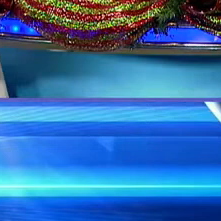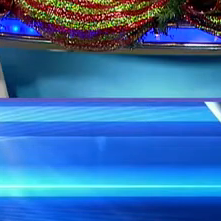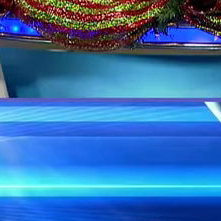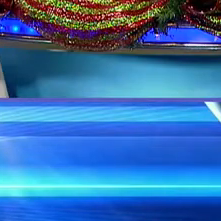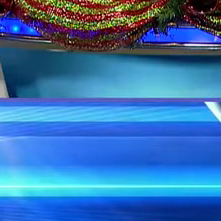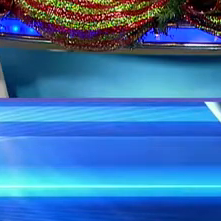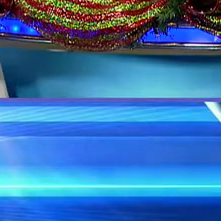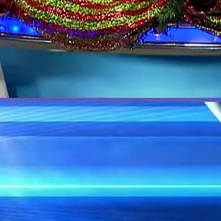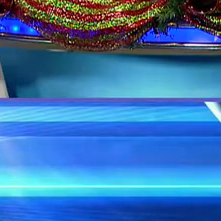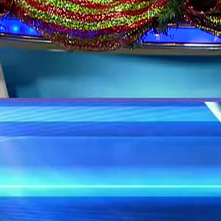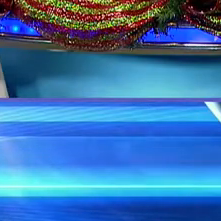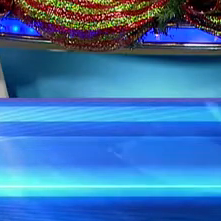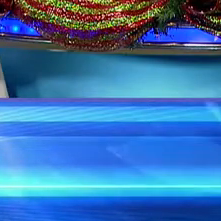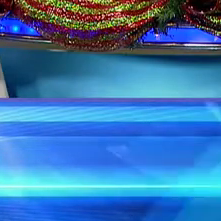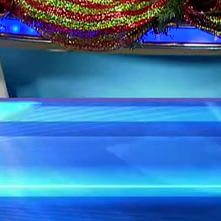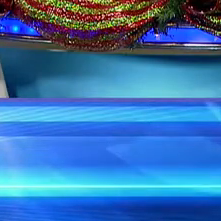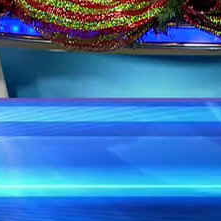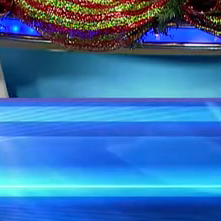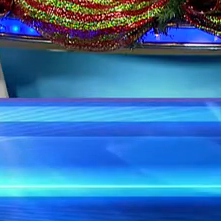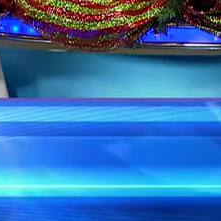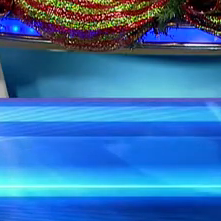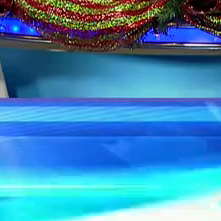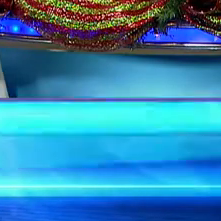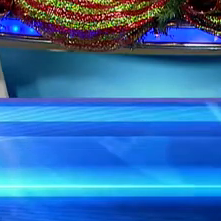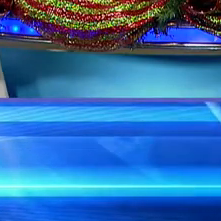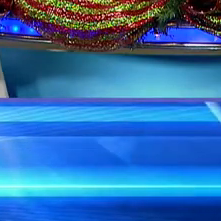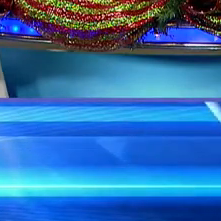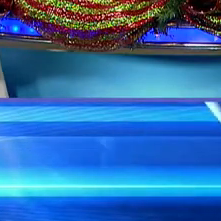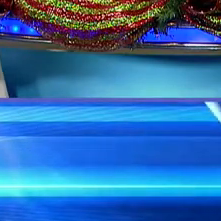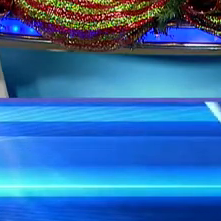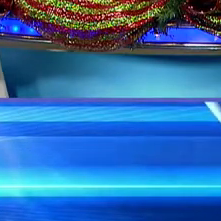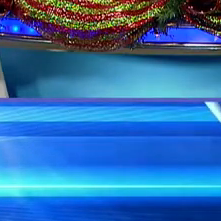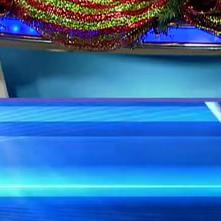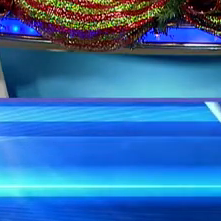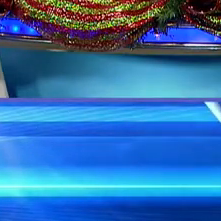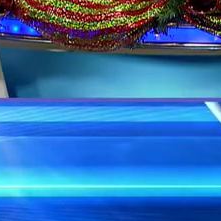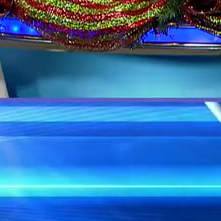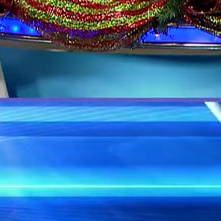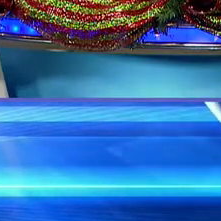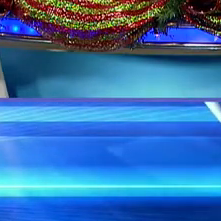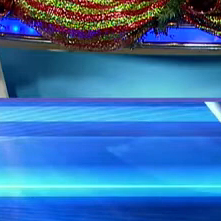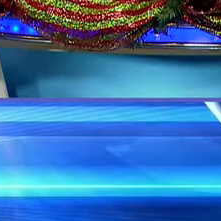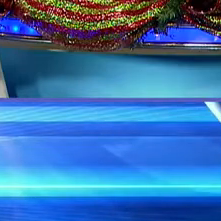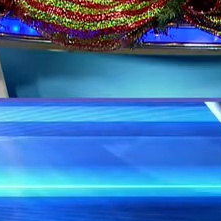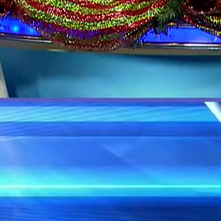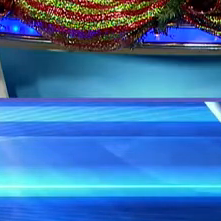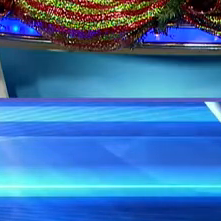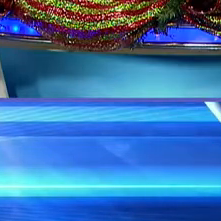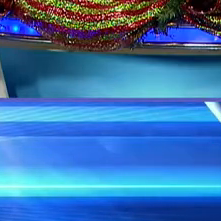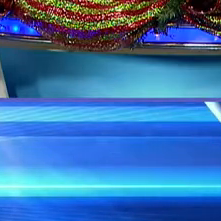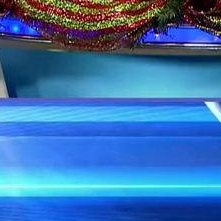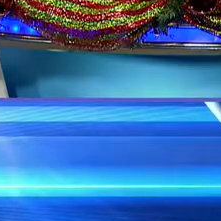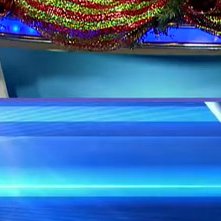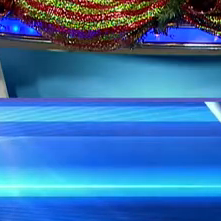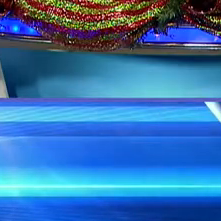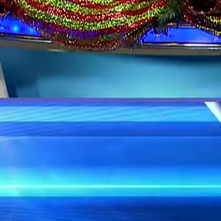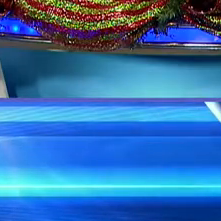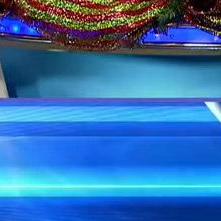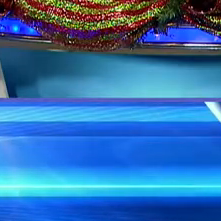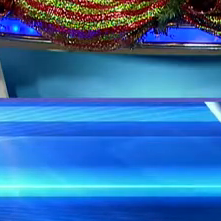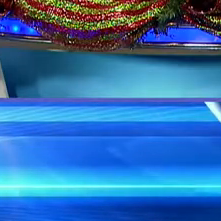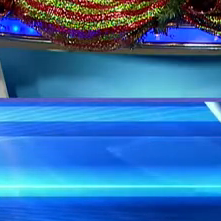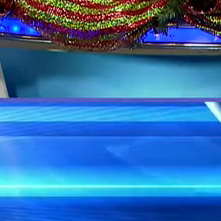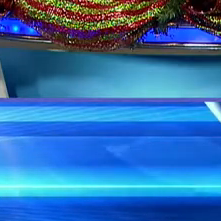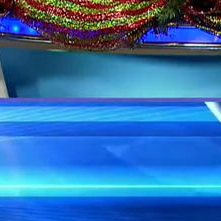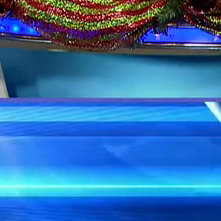Hola, ¿qué tal? Muy buenos días, Rosalena, Hugo, amigos televidentes. Les cuento que sí hay más novedades y no son buenas acá en el sector de Lotes